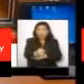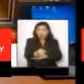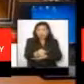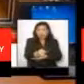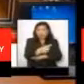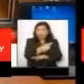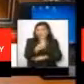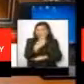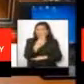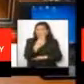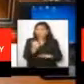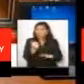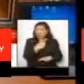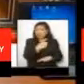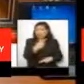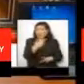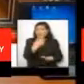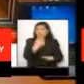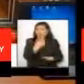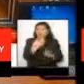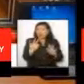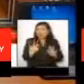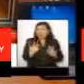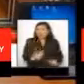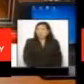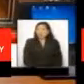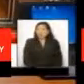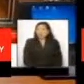número 146 y 148 acumuladas,